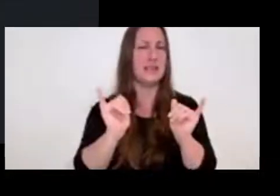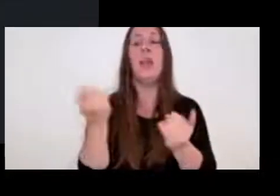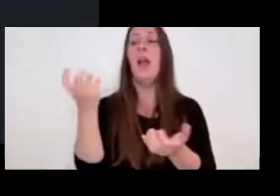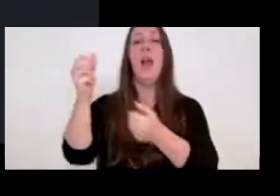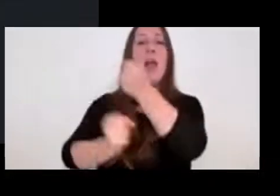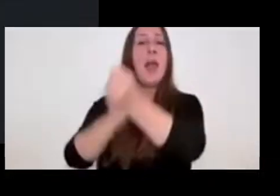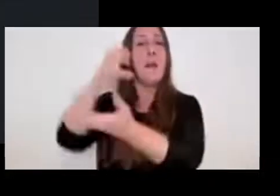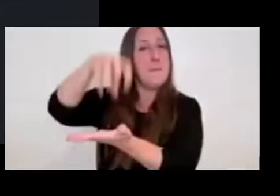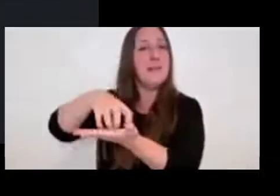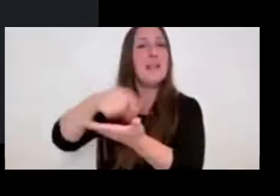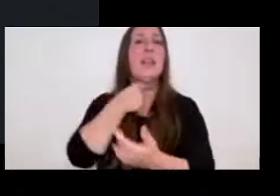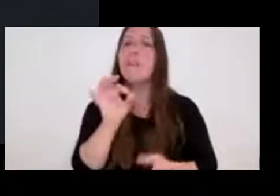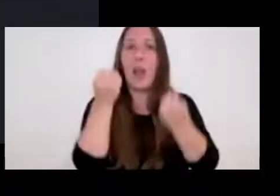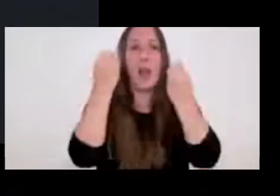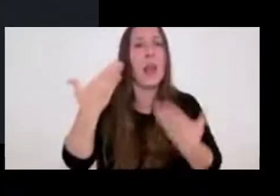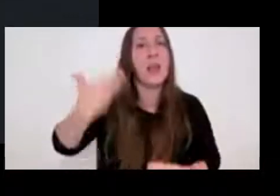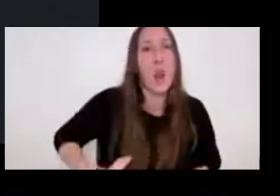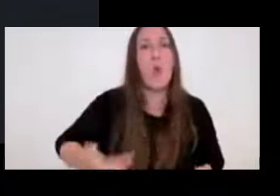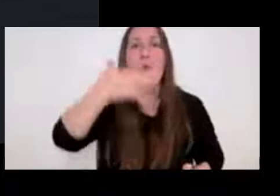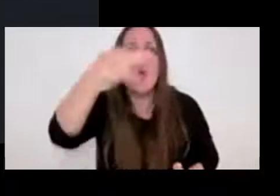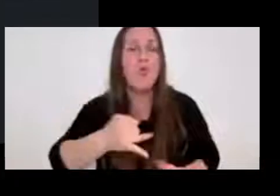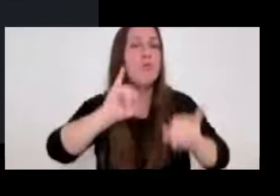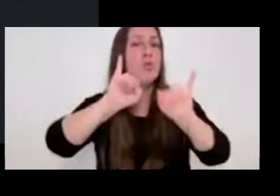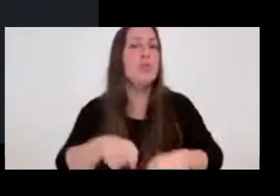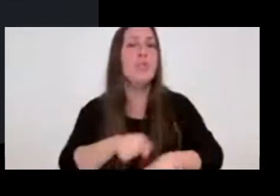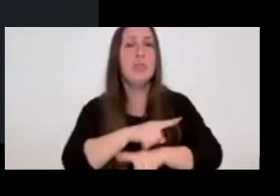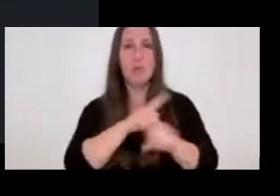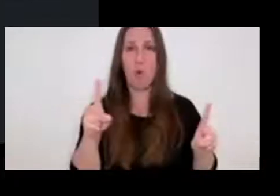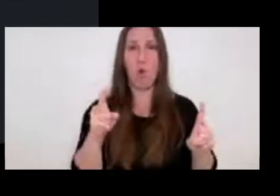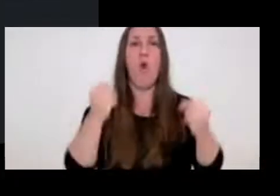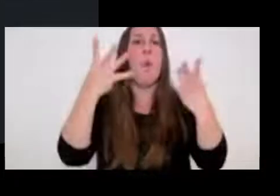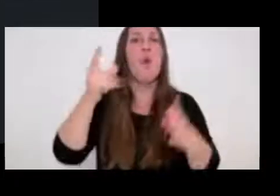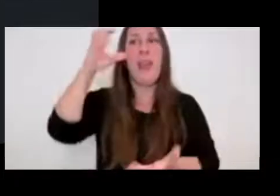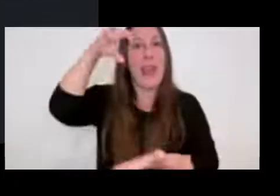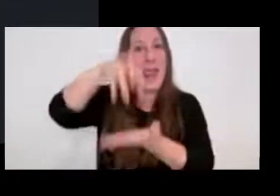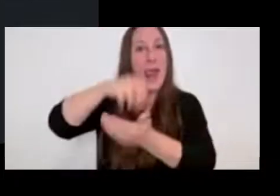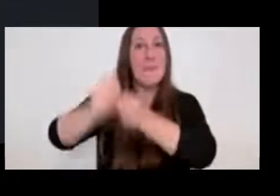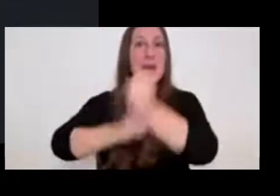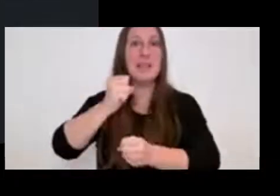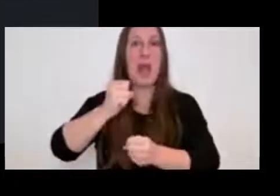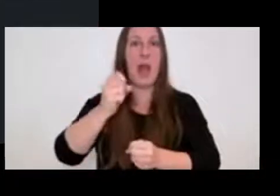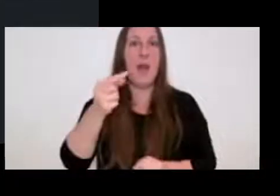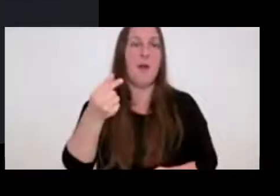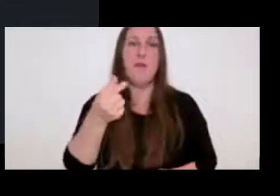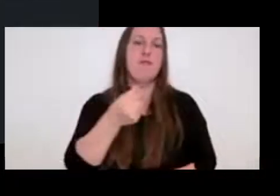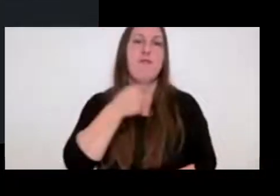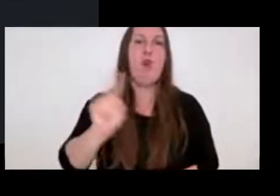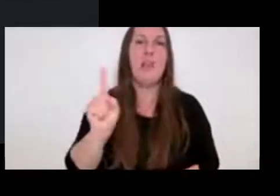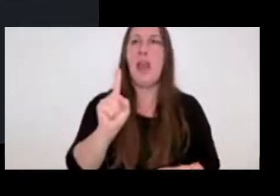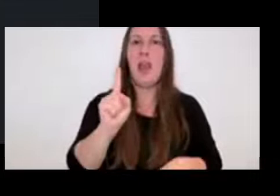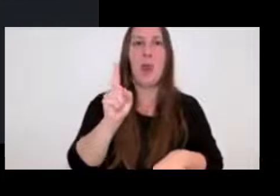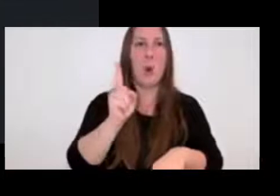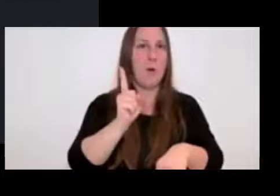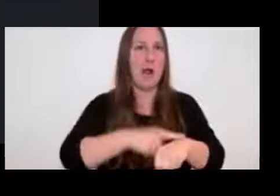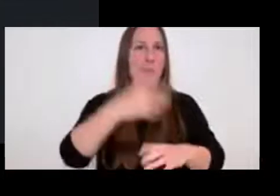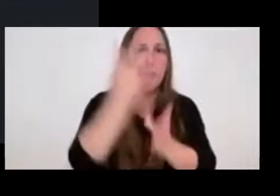saber cómo está, en su grado de cumplimiento, porque tiene interés de no transitar un campo minado en donde le